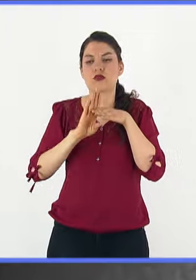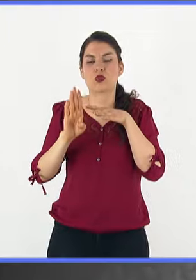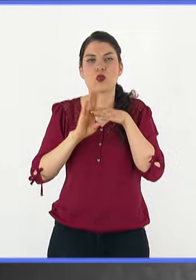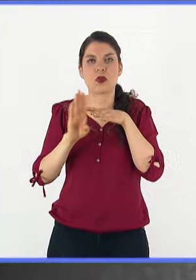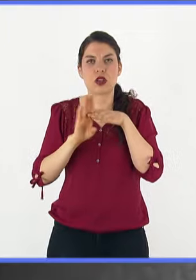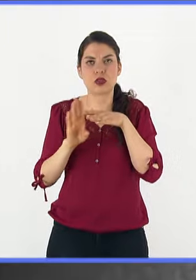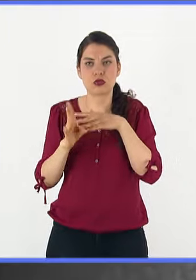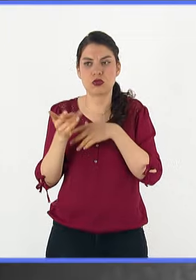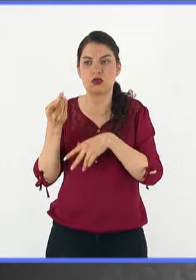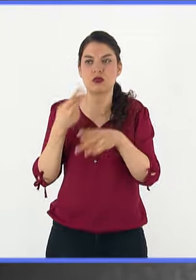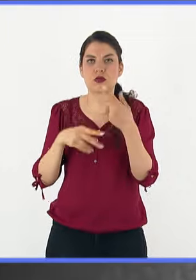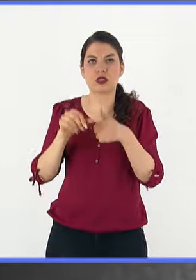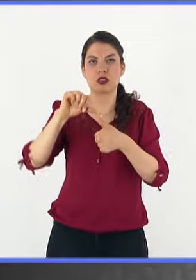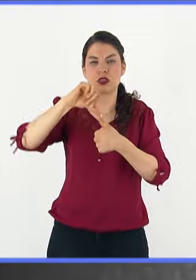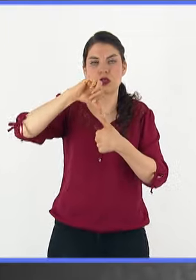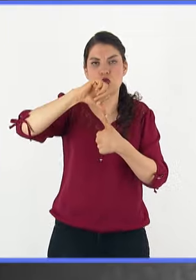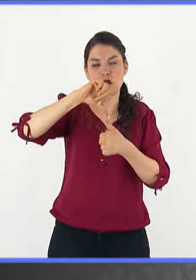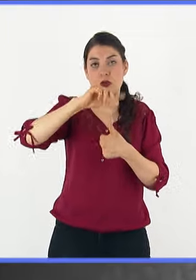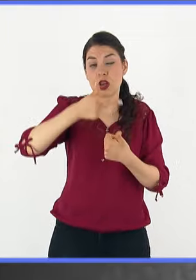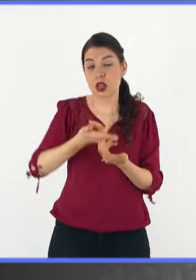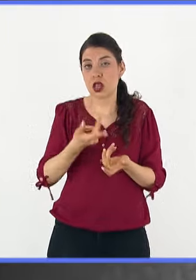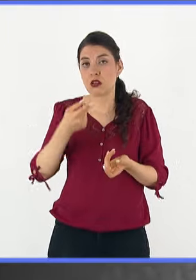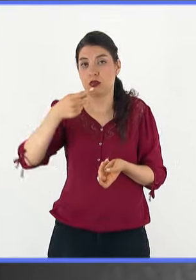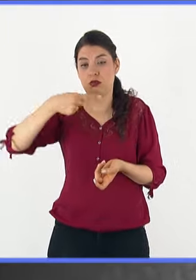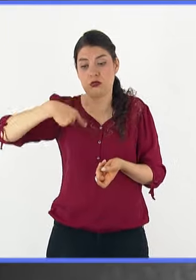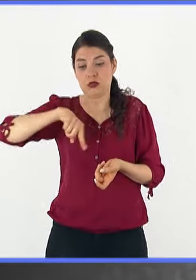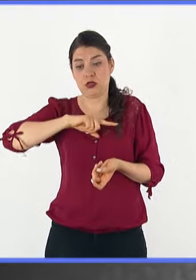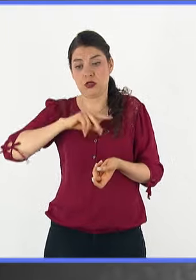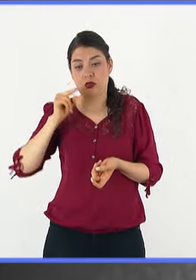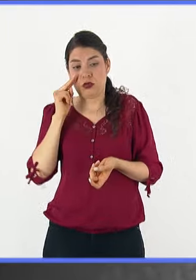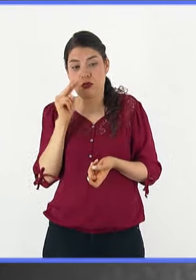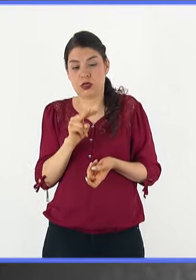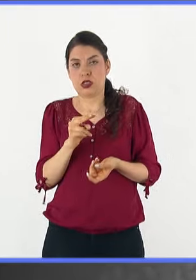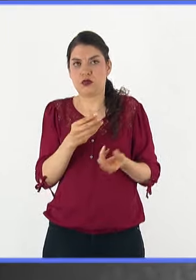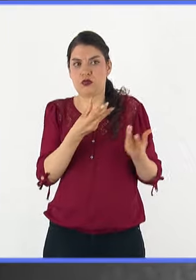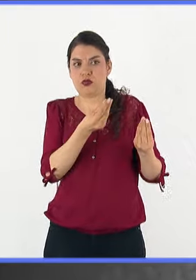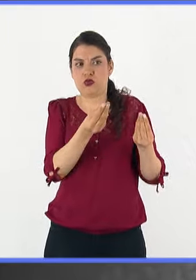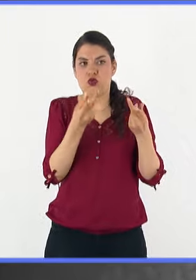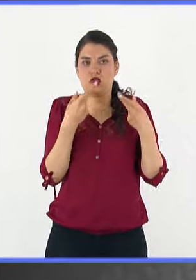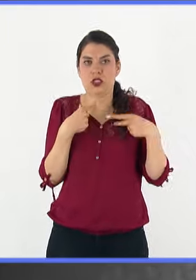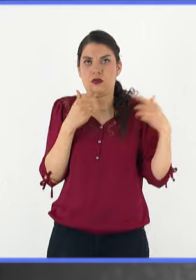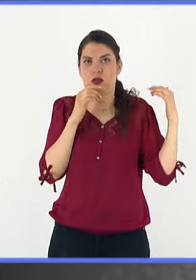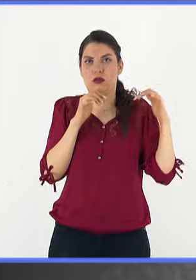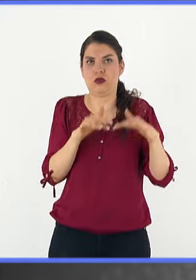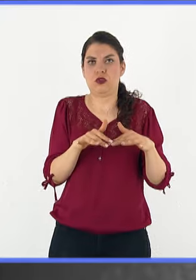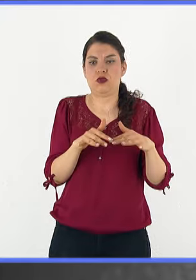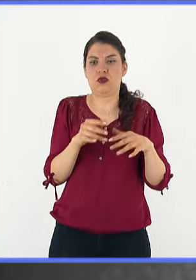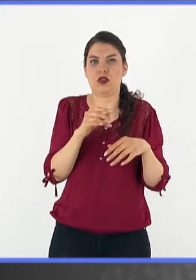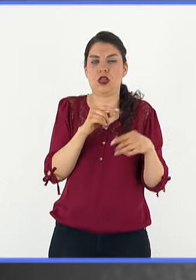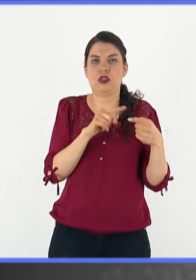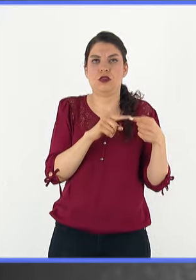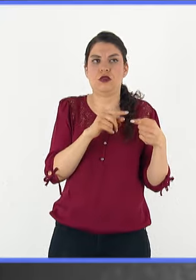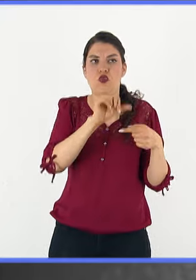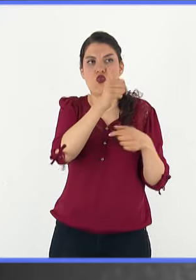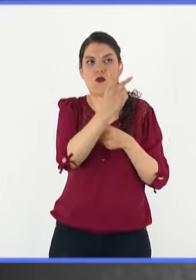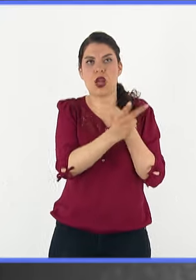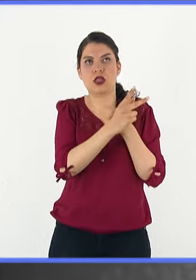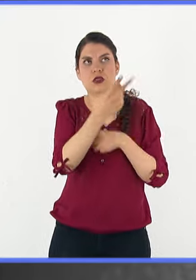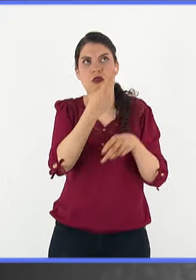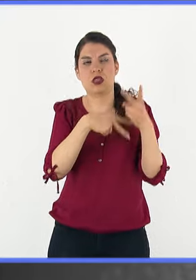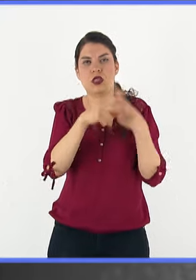forzadas que vienen de Centroamérica en donde hemos visto que ya hay personas que vienen de nepal de Sudán de